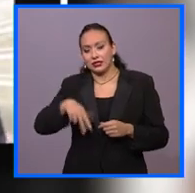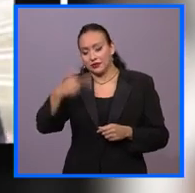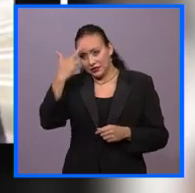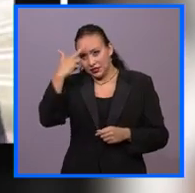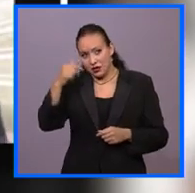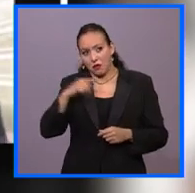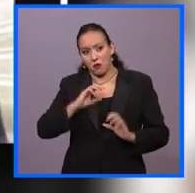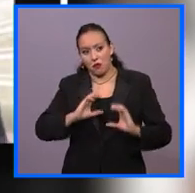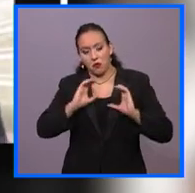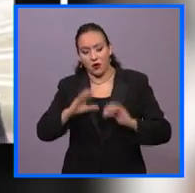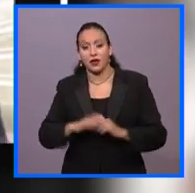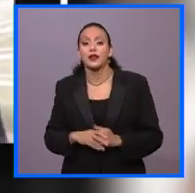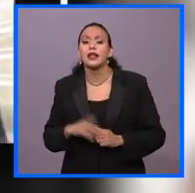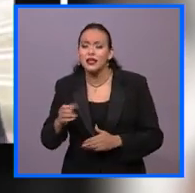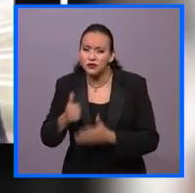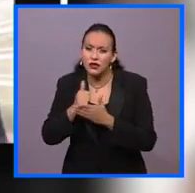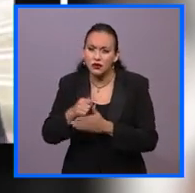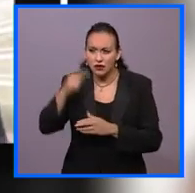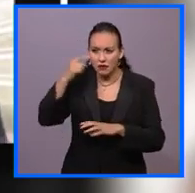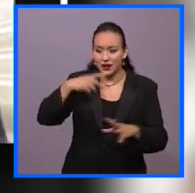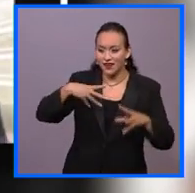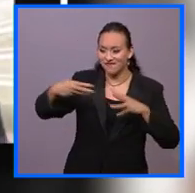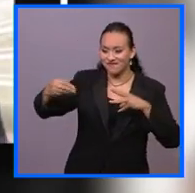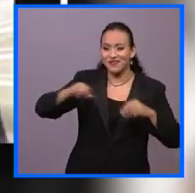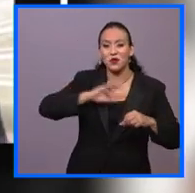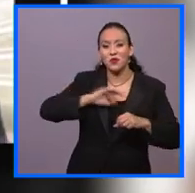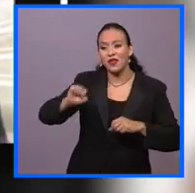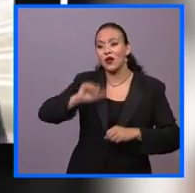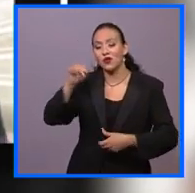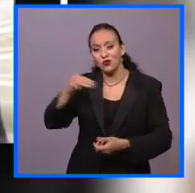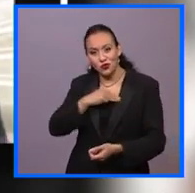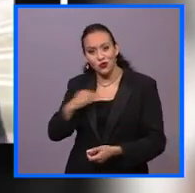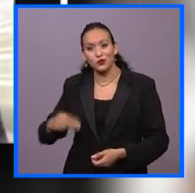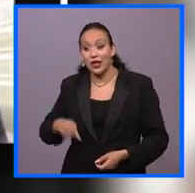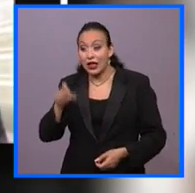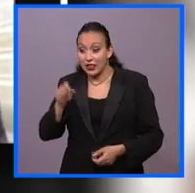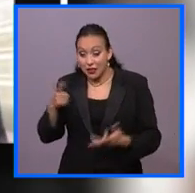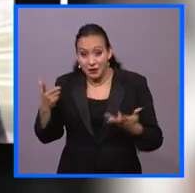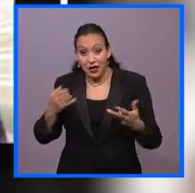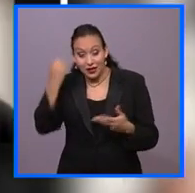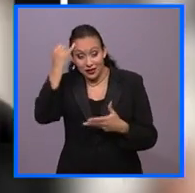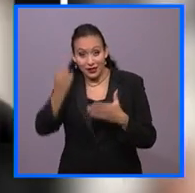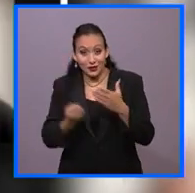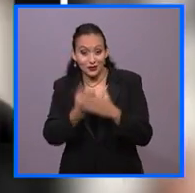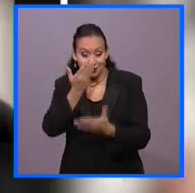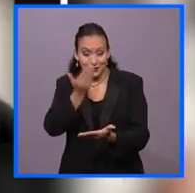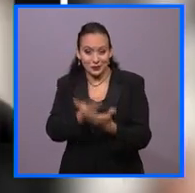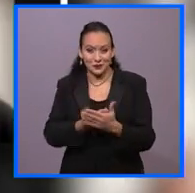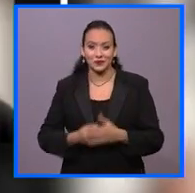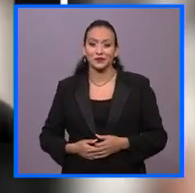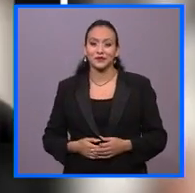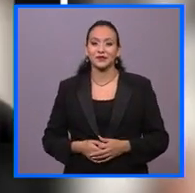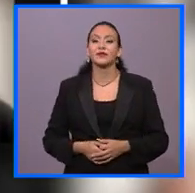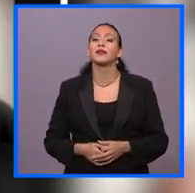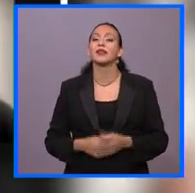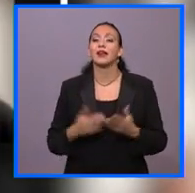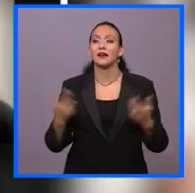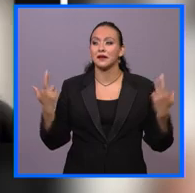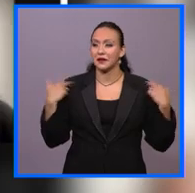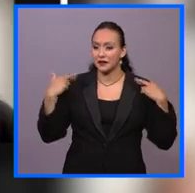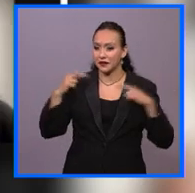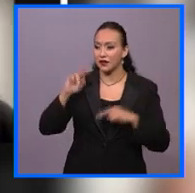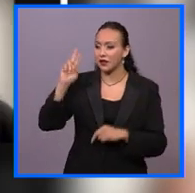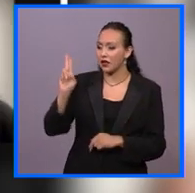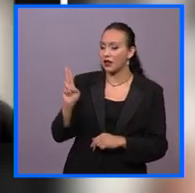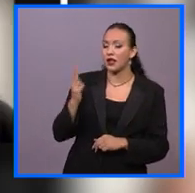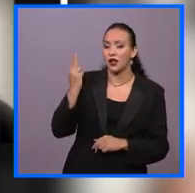y abre la puerta para que comencemos a hablar de otros municipios que también están innovando. Por su parte, el profesor de la